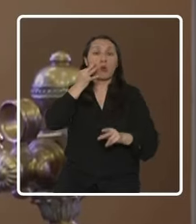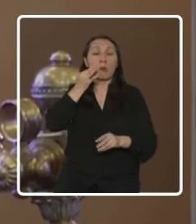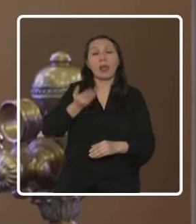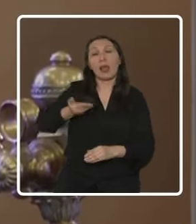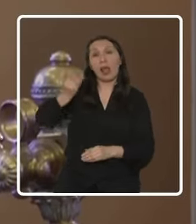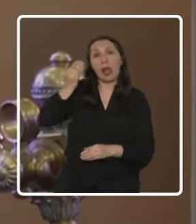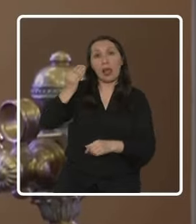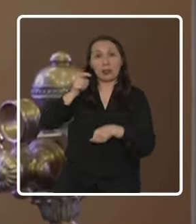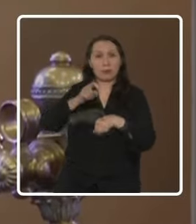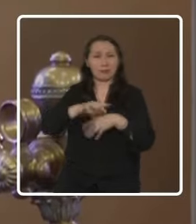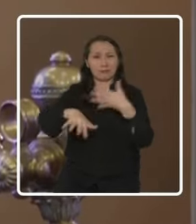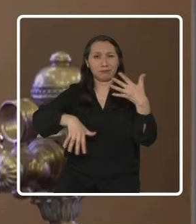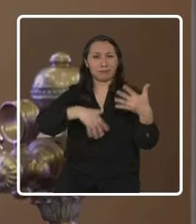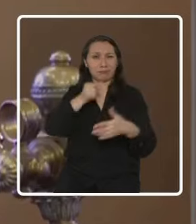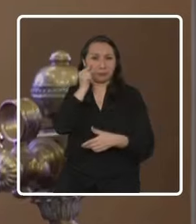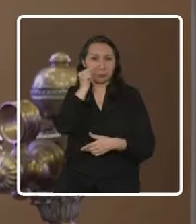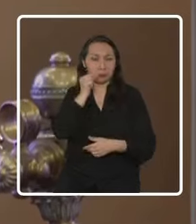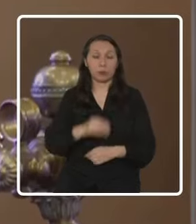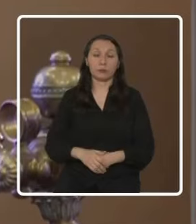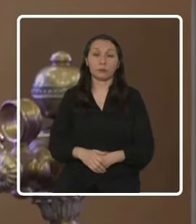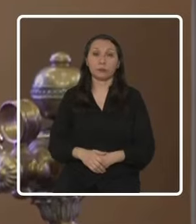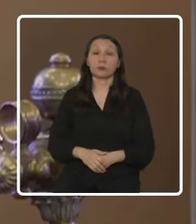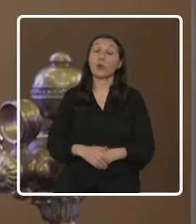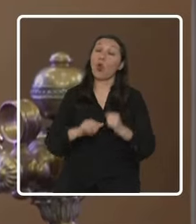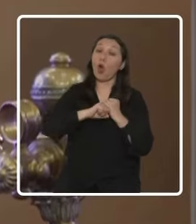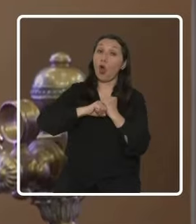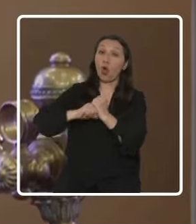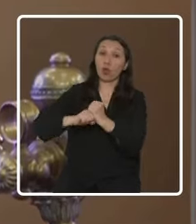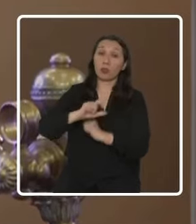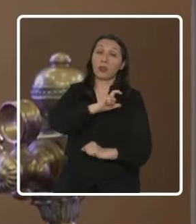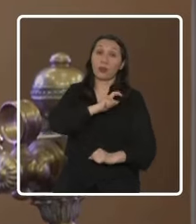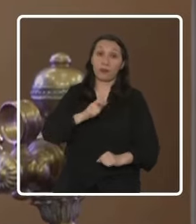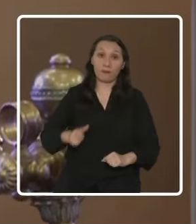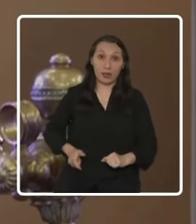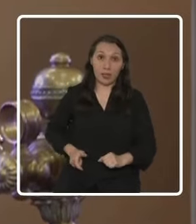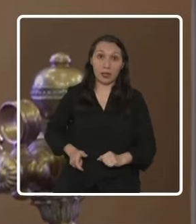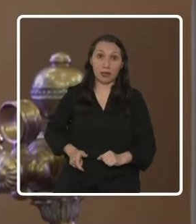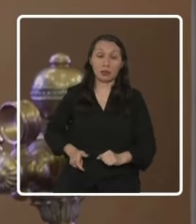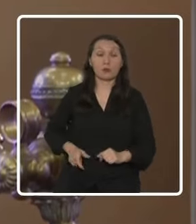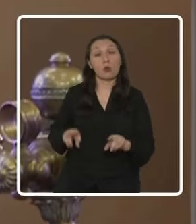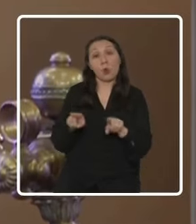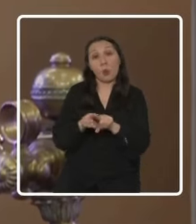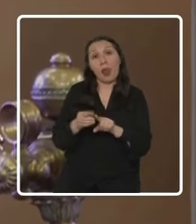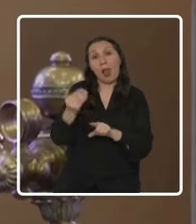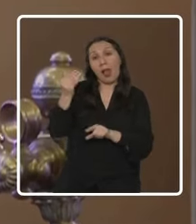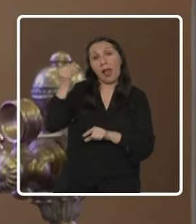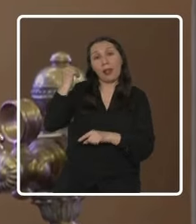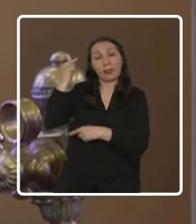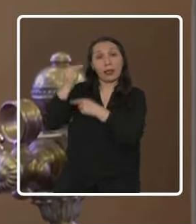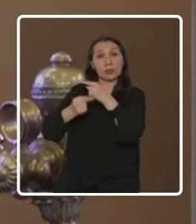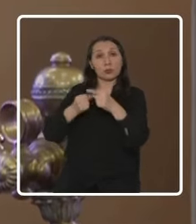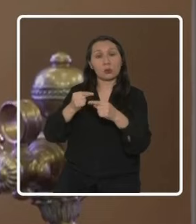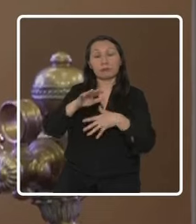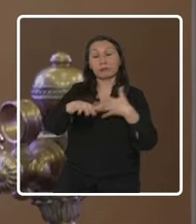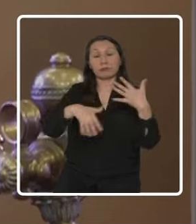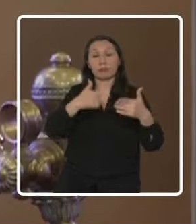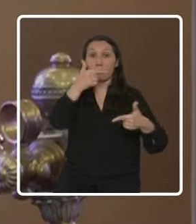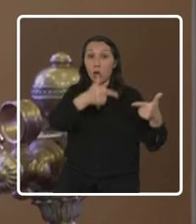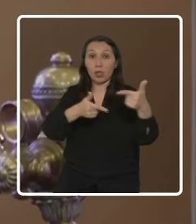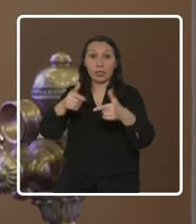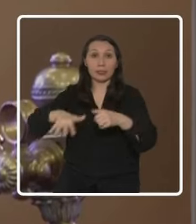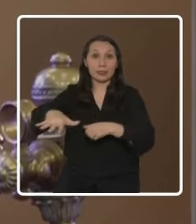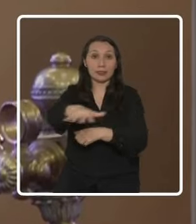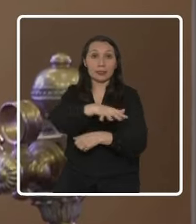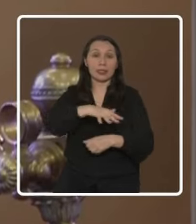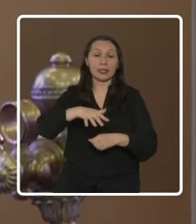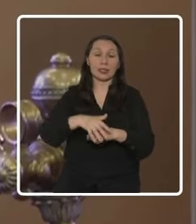produjeron en ese periodo como oposición como ha sucedido otras veces en nuestra historia en medio de la dagene